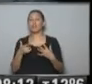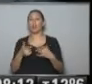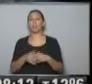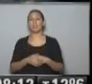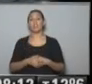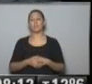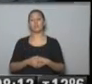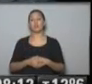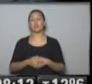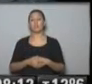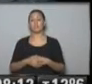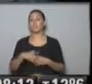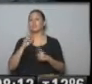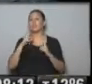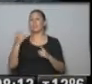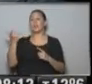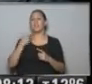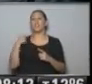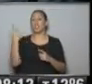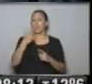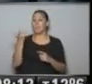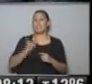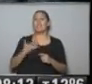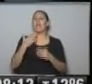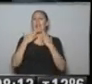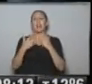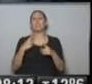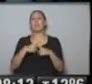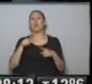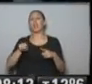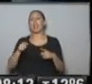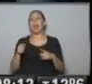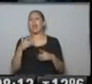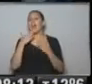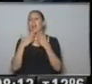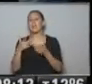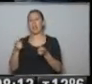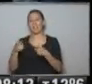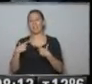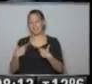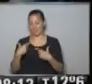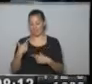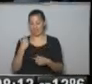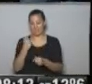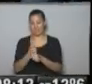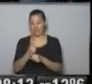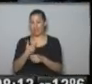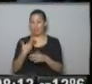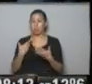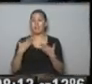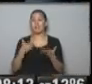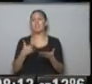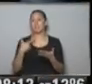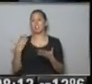todos lo que me decían hoy es gracias por el canal y gracias por haberme dado la oportunidad de participar. Y la verdad, para eso